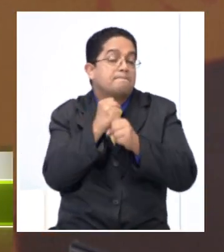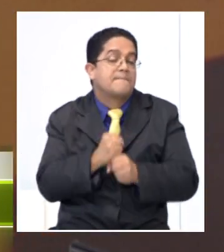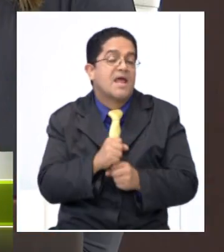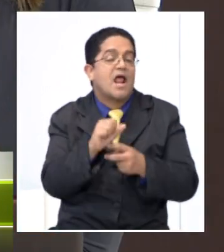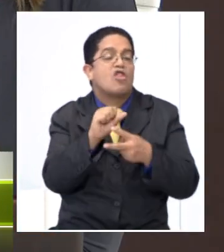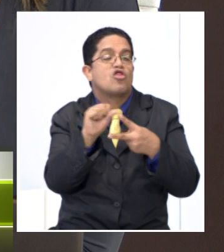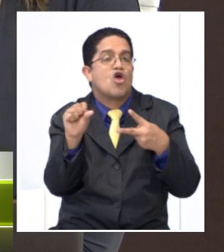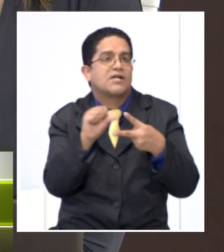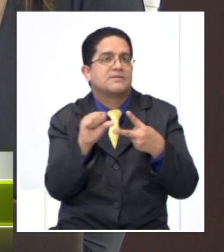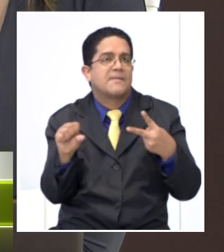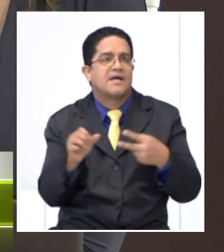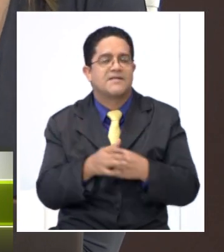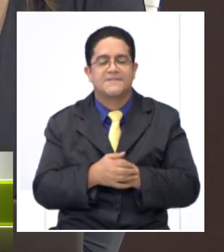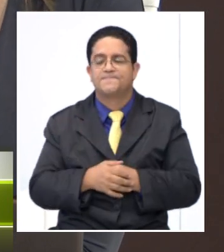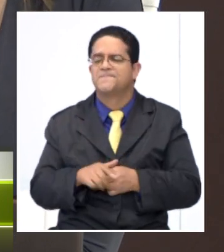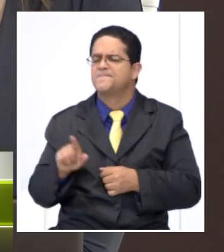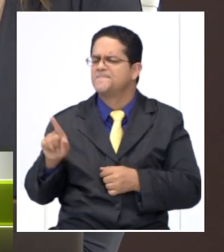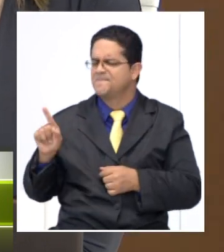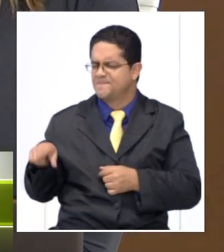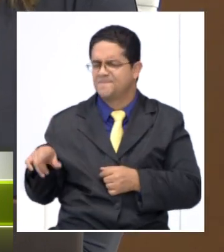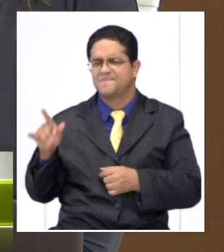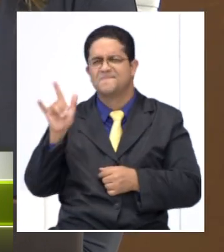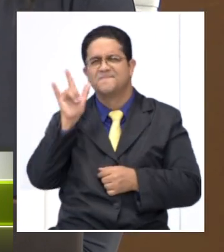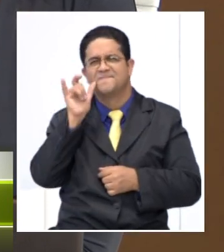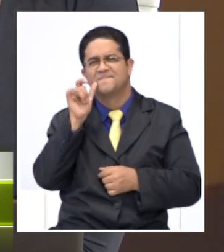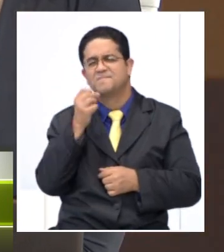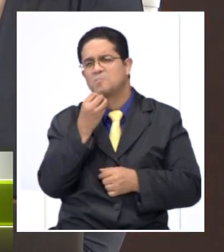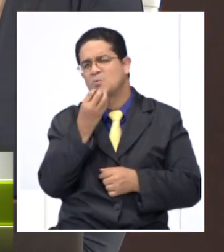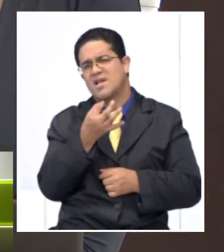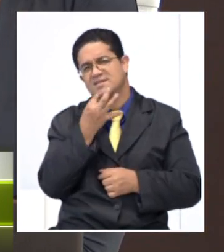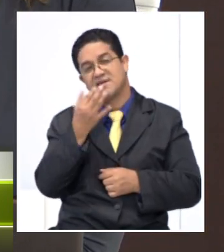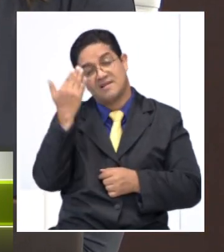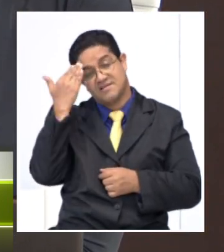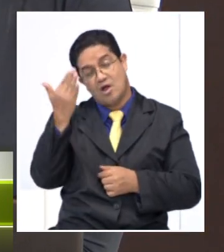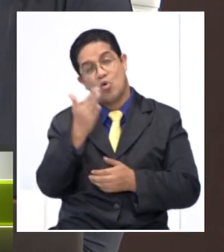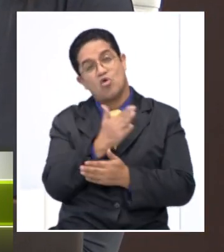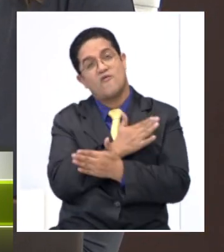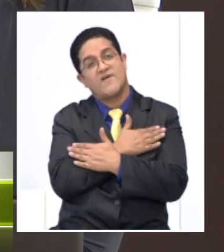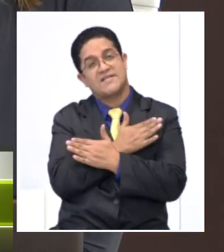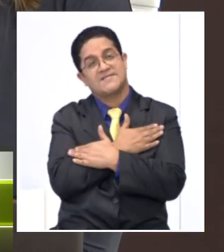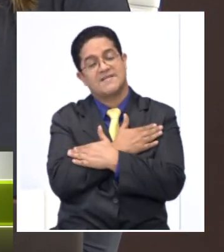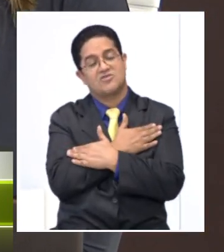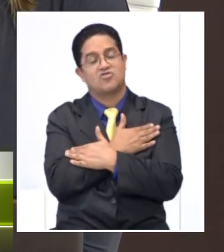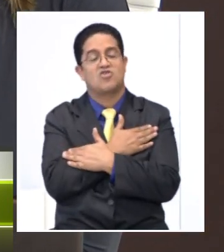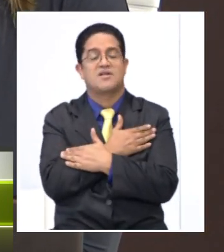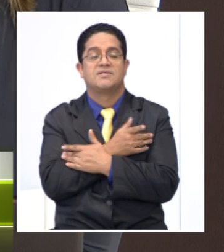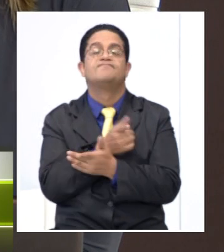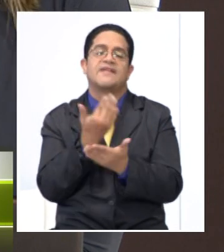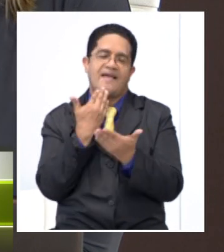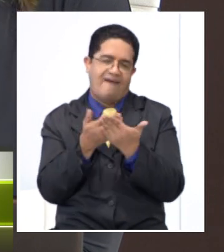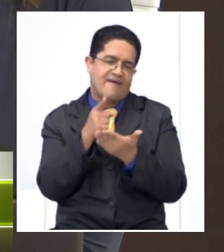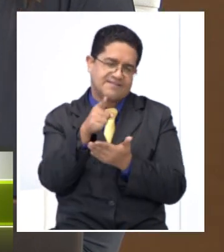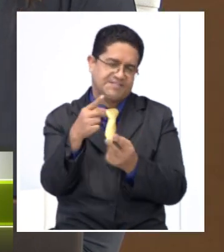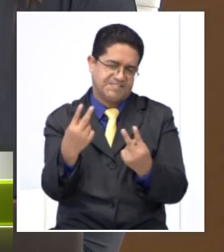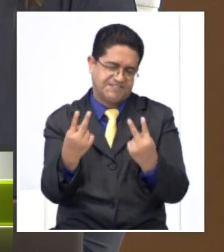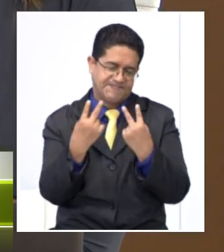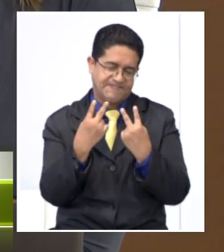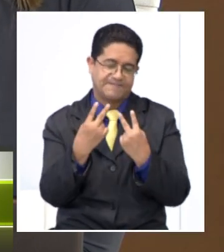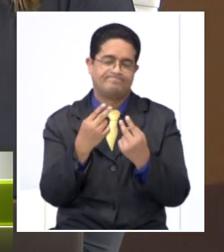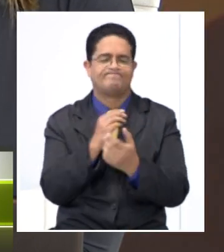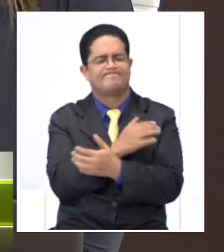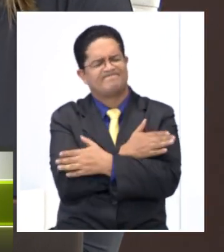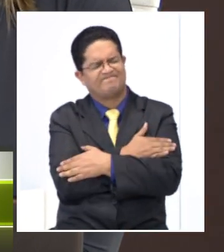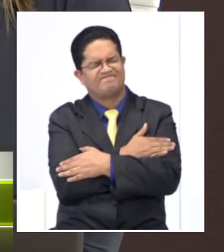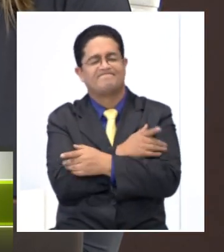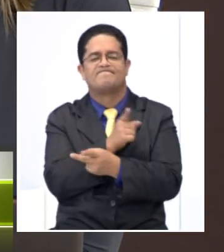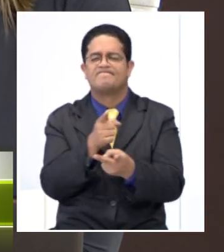acá, Nancy Chirinos nos dice lo siguiente: buenas tardes, saludos, felicitaciones Nancy, gracias a ti por escribirnos y estar con nosotros siempre. Un abrazo para